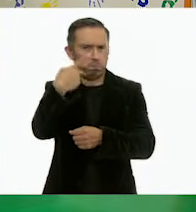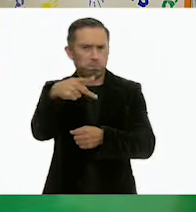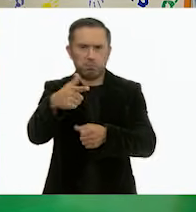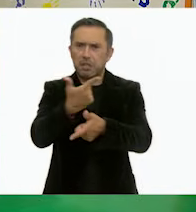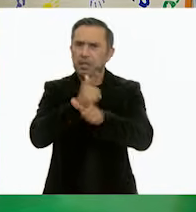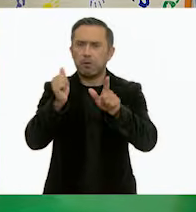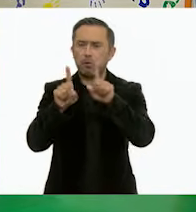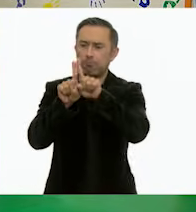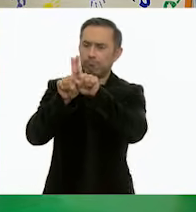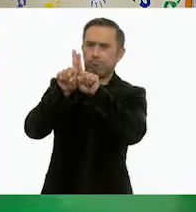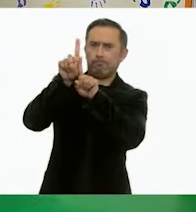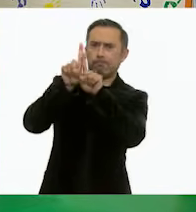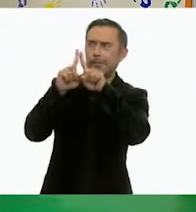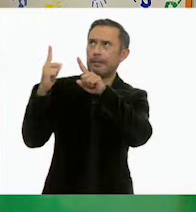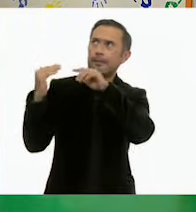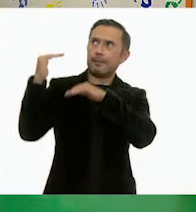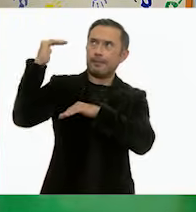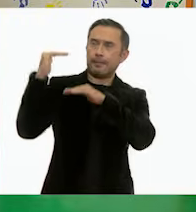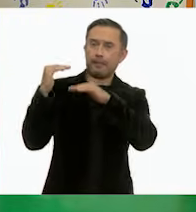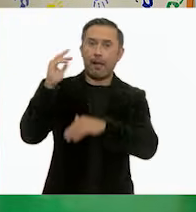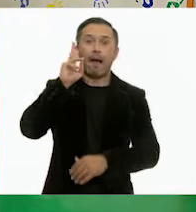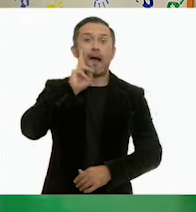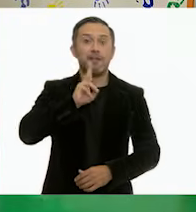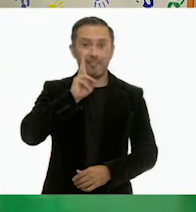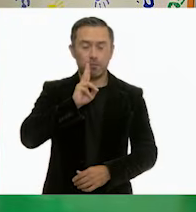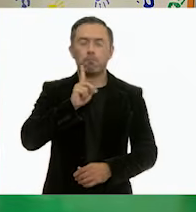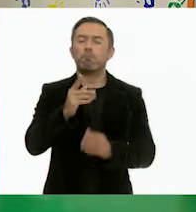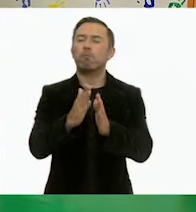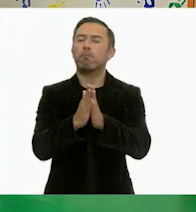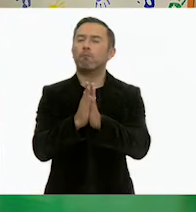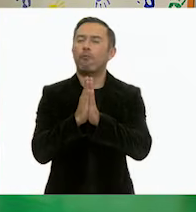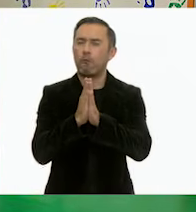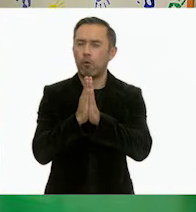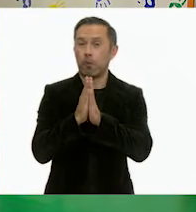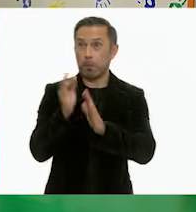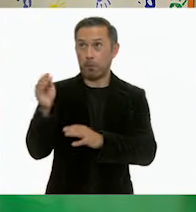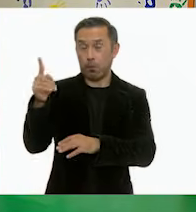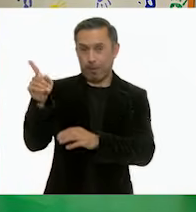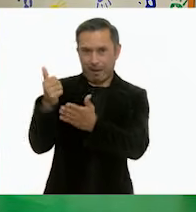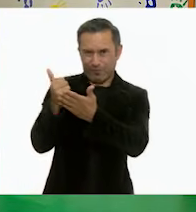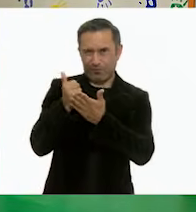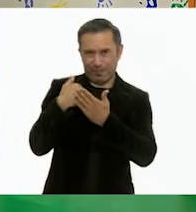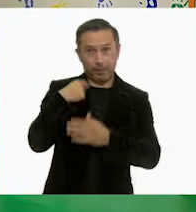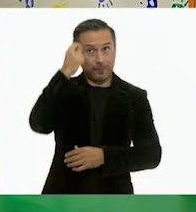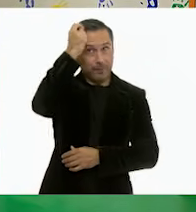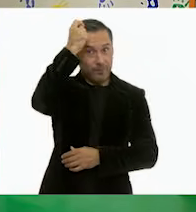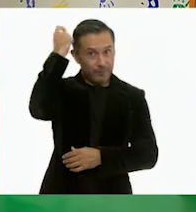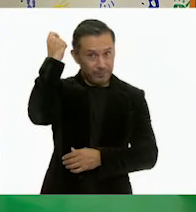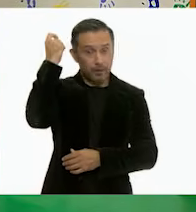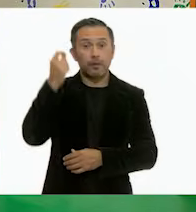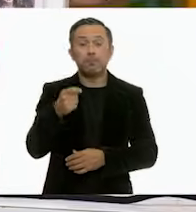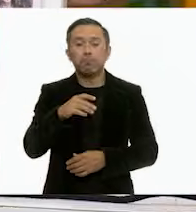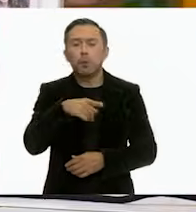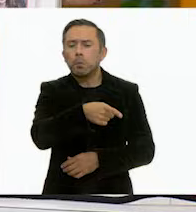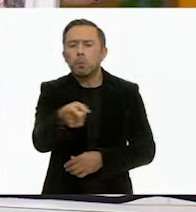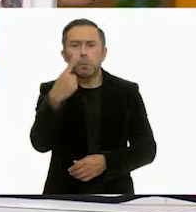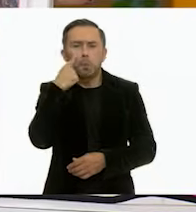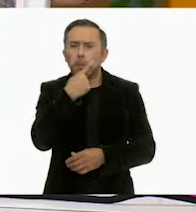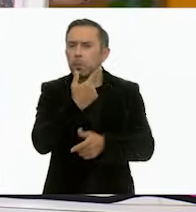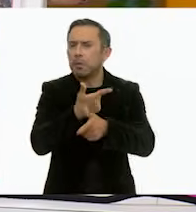tengan, bueno, van a pedirle de favor que les permita medirlos. Entonces serían 5 objetos y